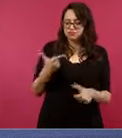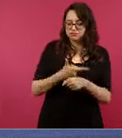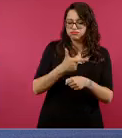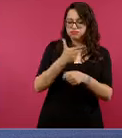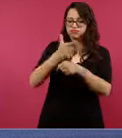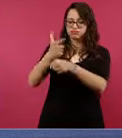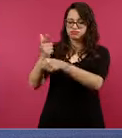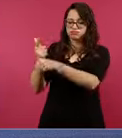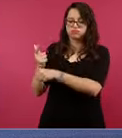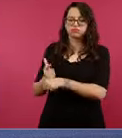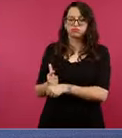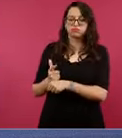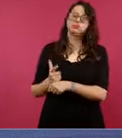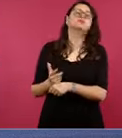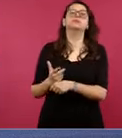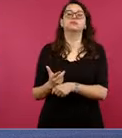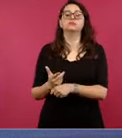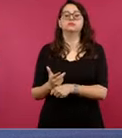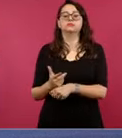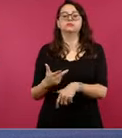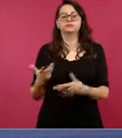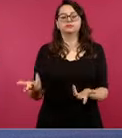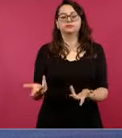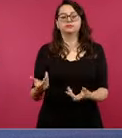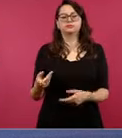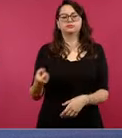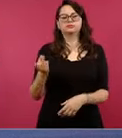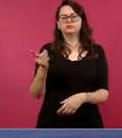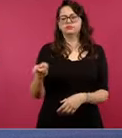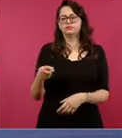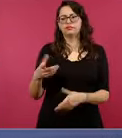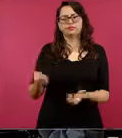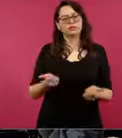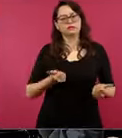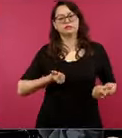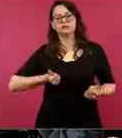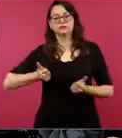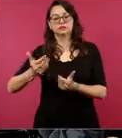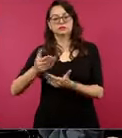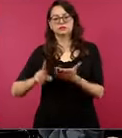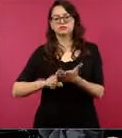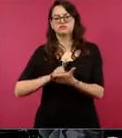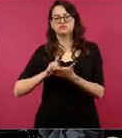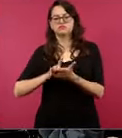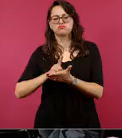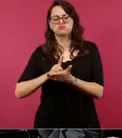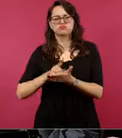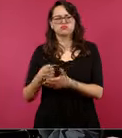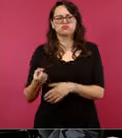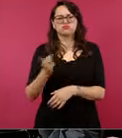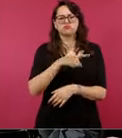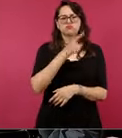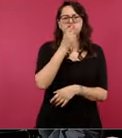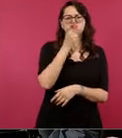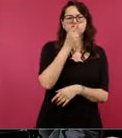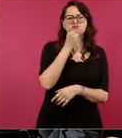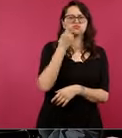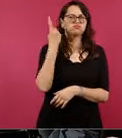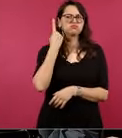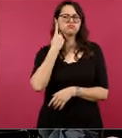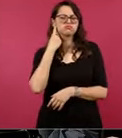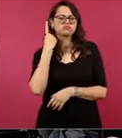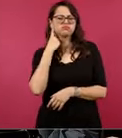investigaciones, tras recibir una denuncia, elementos de la Fiscalía General de la República se trasladan a la caseta de cobro